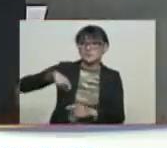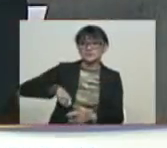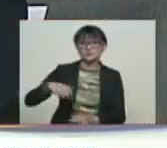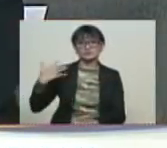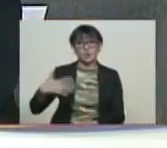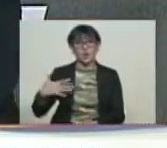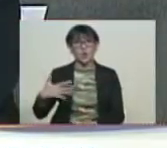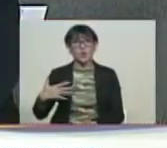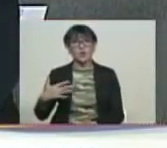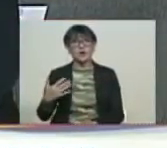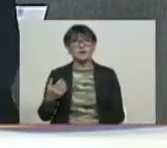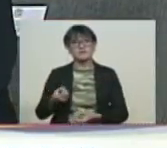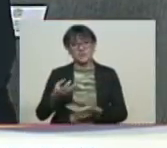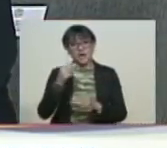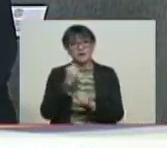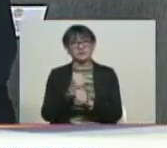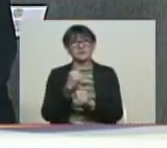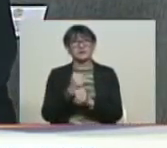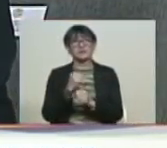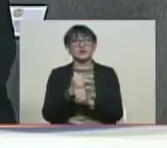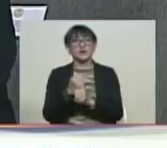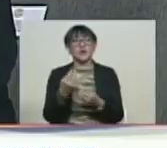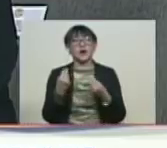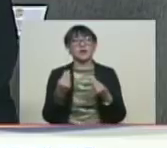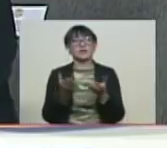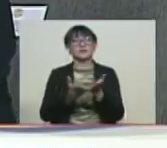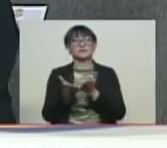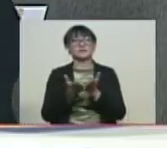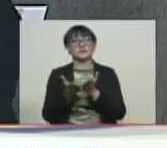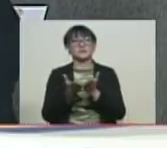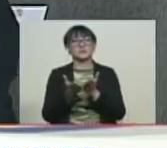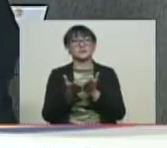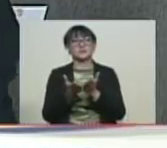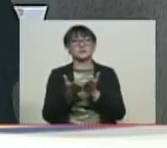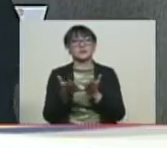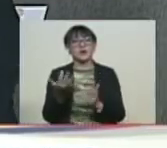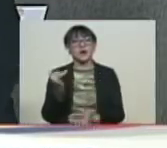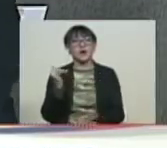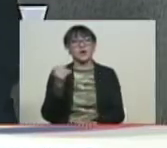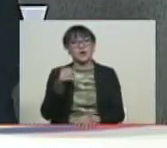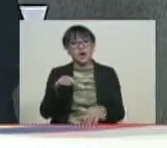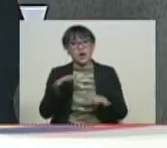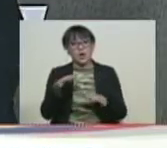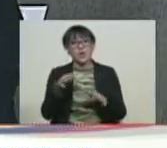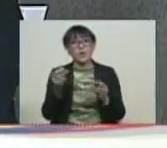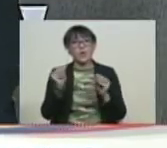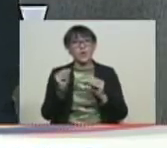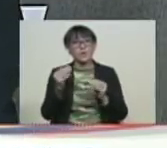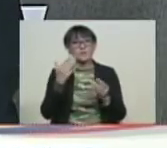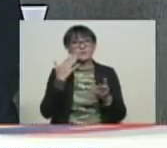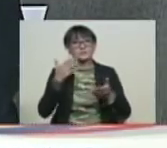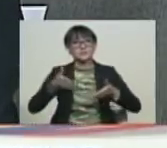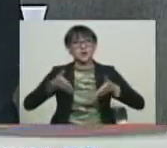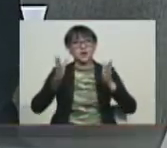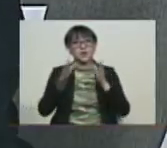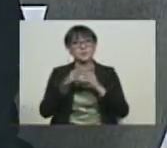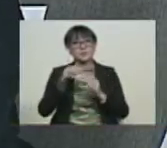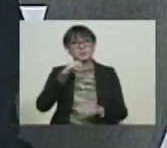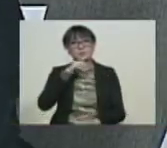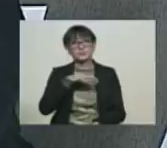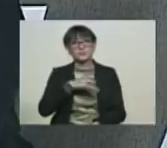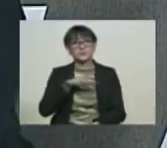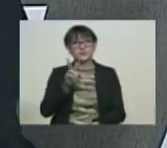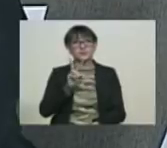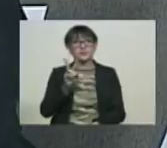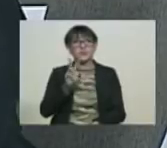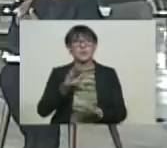inversión, genera empleo y sobre todo calidad de servicio. Tenemos hoy una obra que es un ícono para los venezolanos y para el